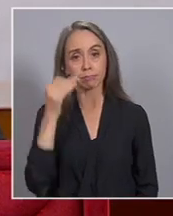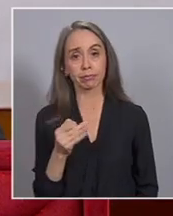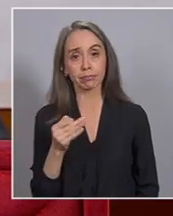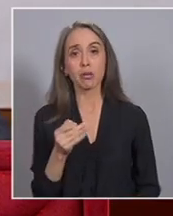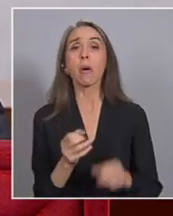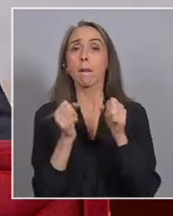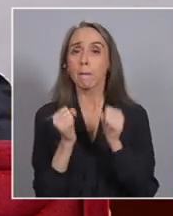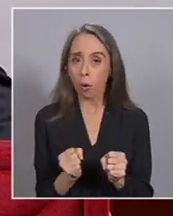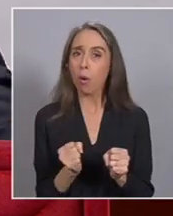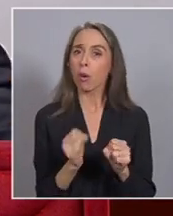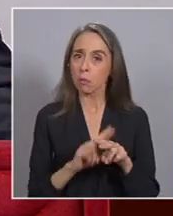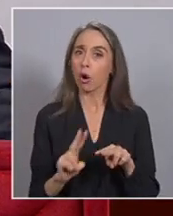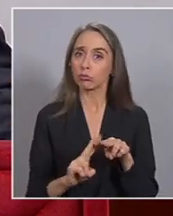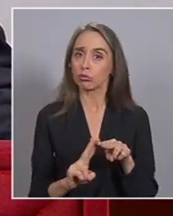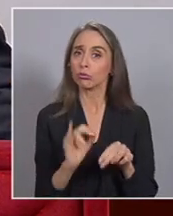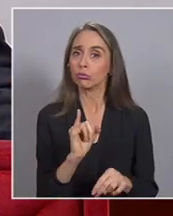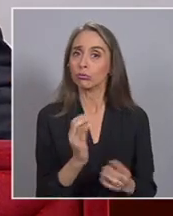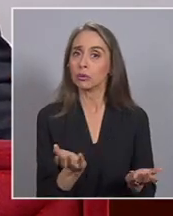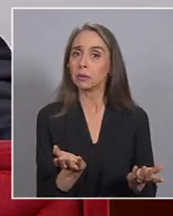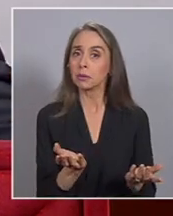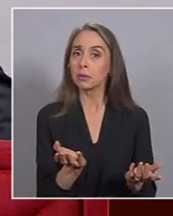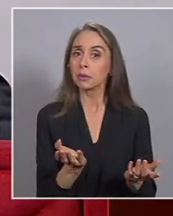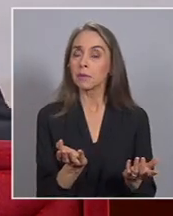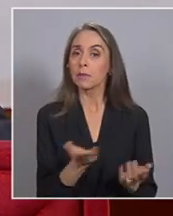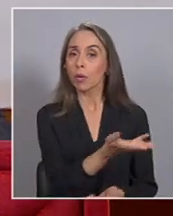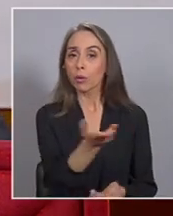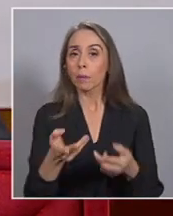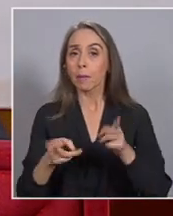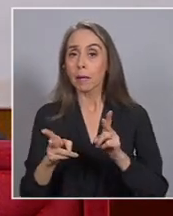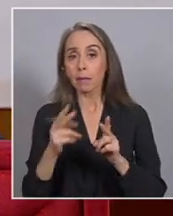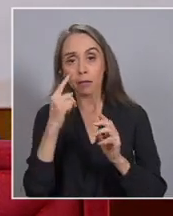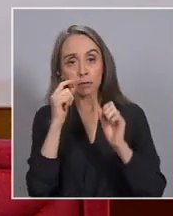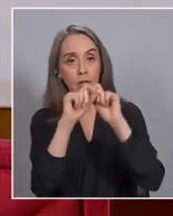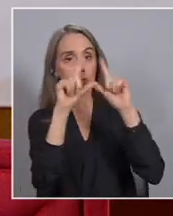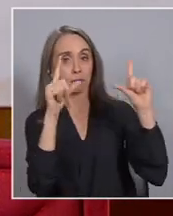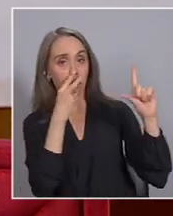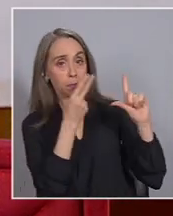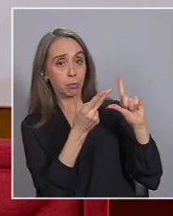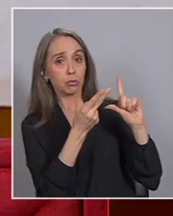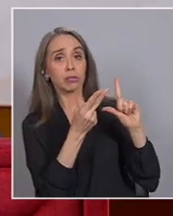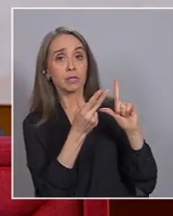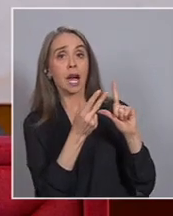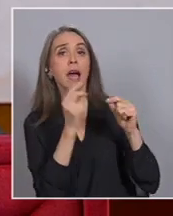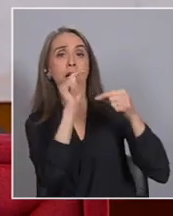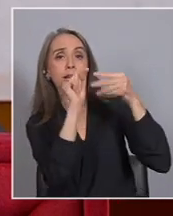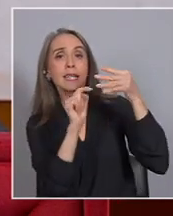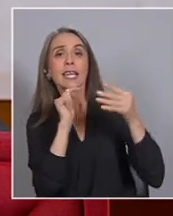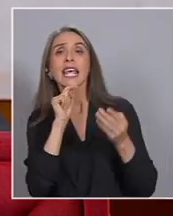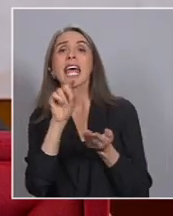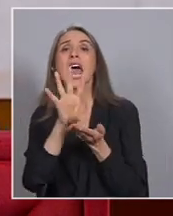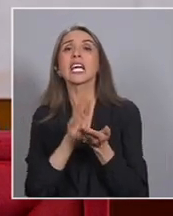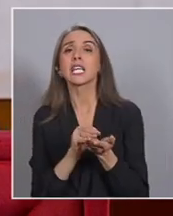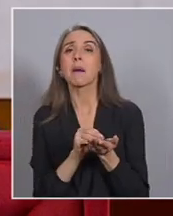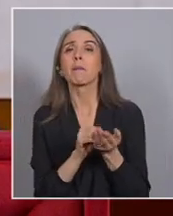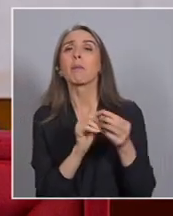que podemos hacerlo y permítanme mostrarles como ejemplos algunos hechos.